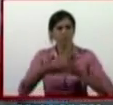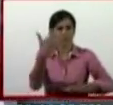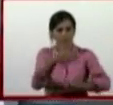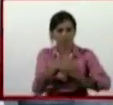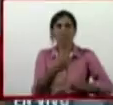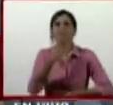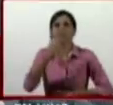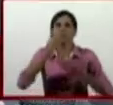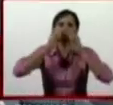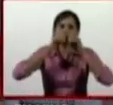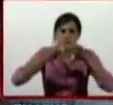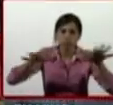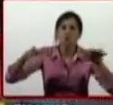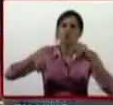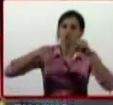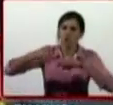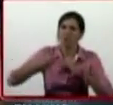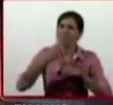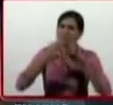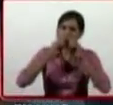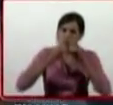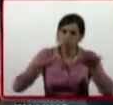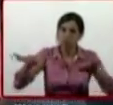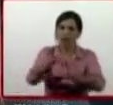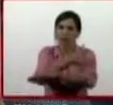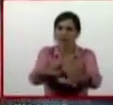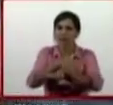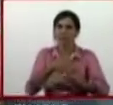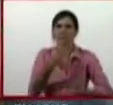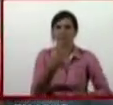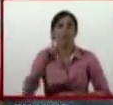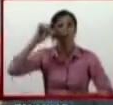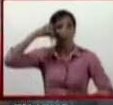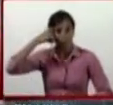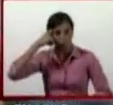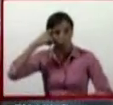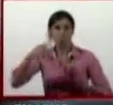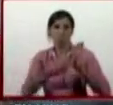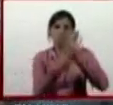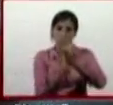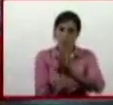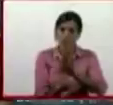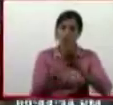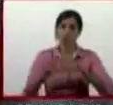esto todos los días. A la calle, a decirlo, a demostrarlo.